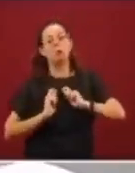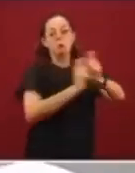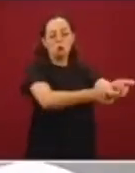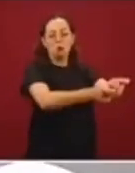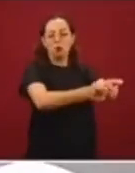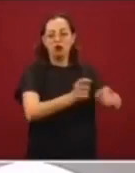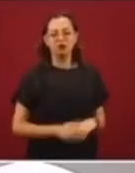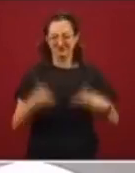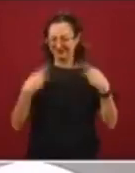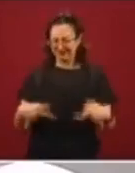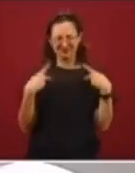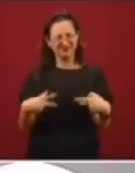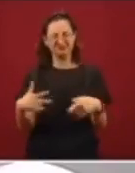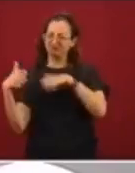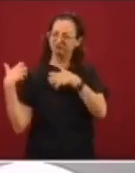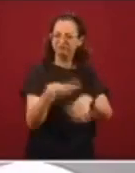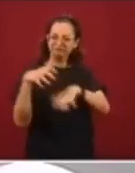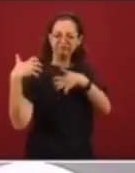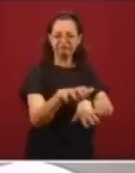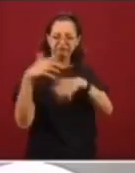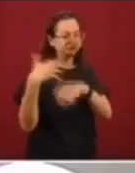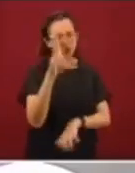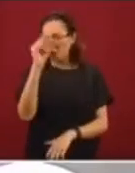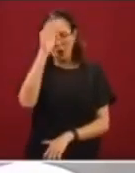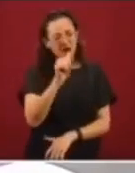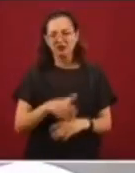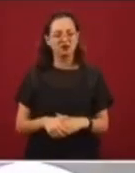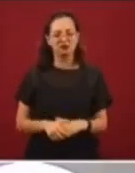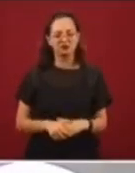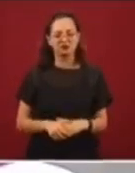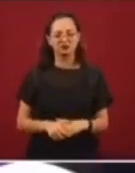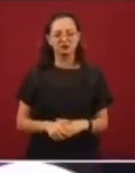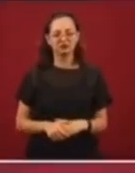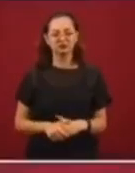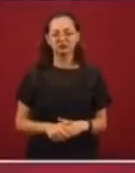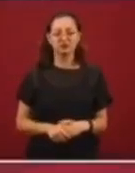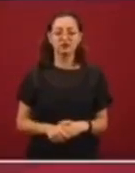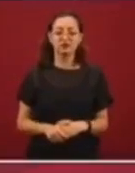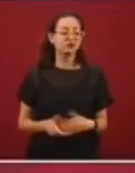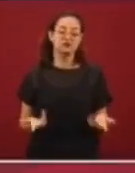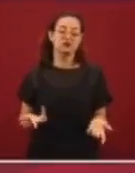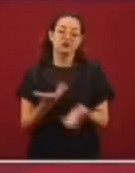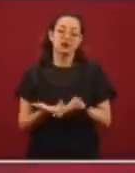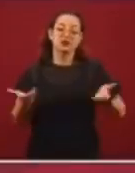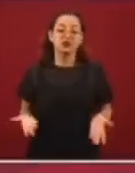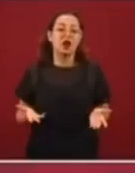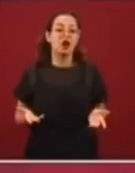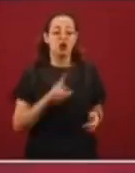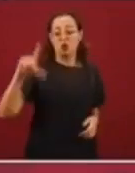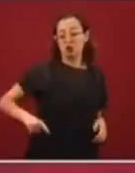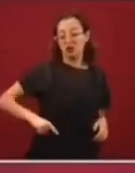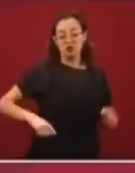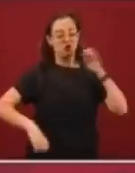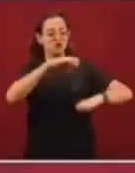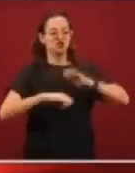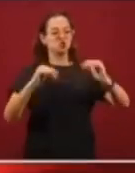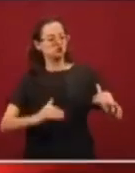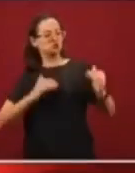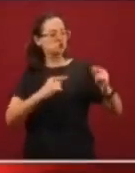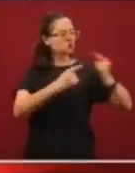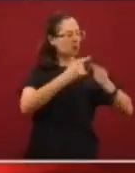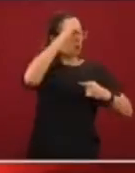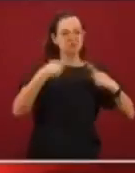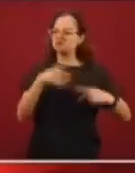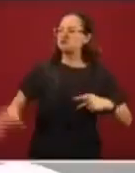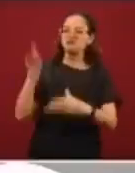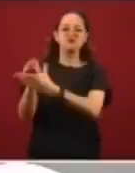grandes movilizaciones de la gente en contra. Entonces, ya no es que se puede llegar a un acuerdo arriba, en la cúpula,